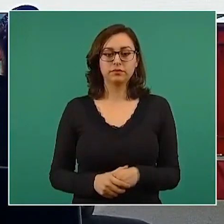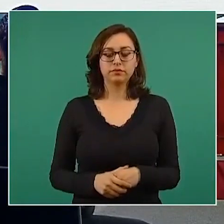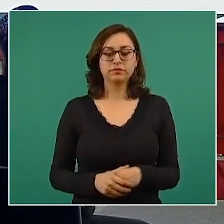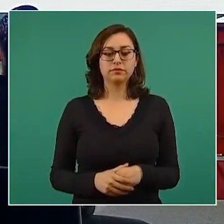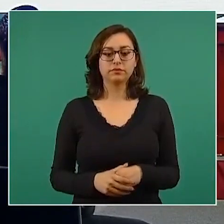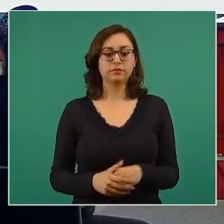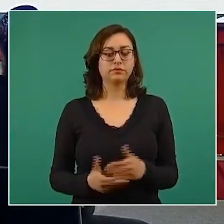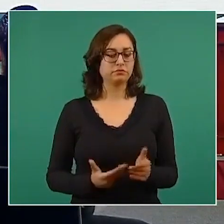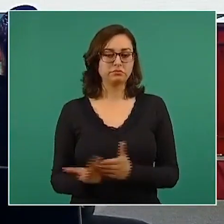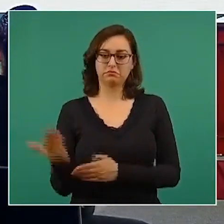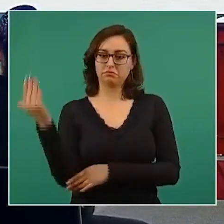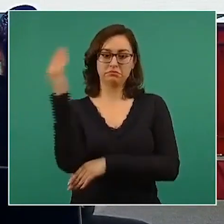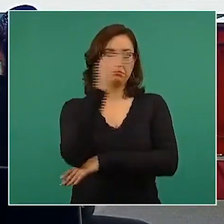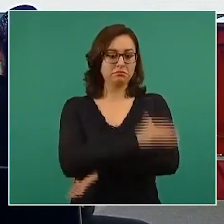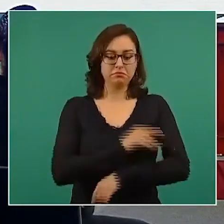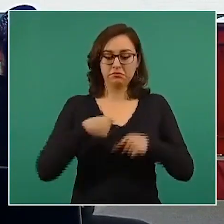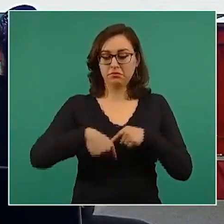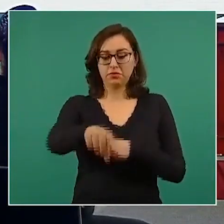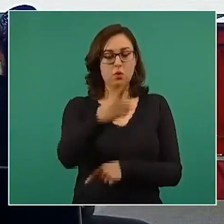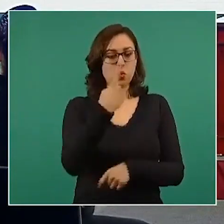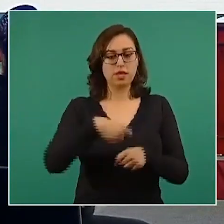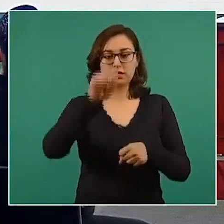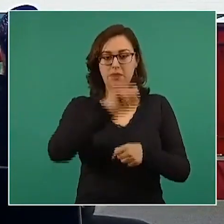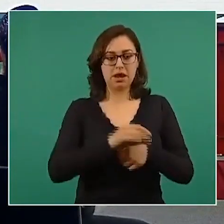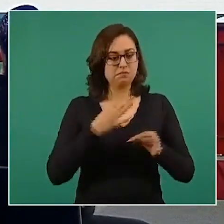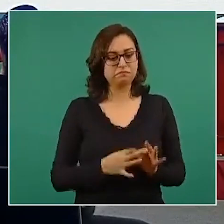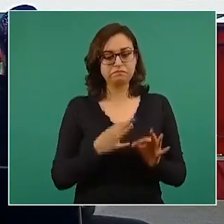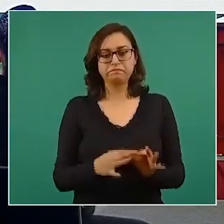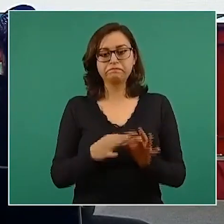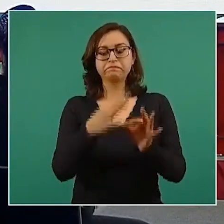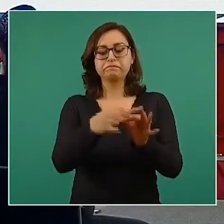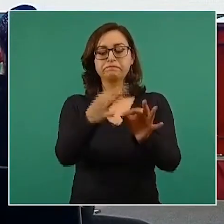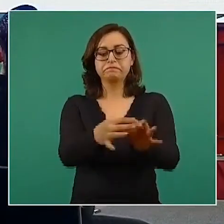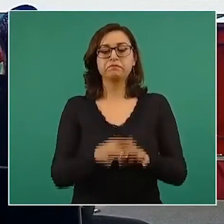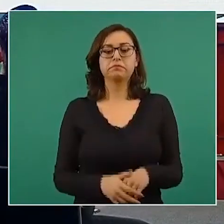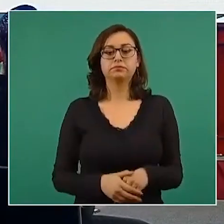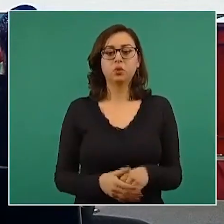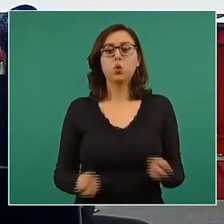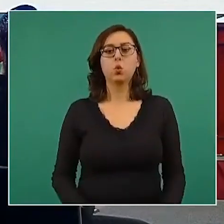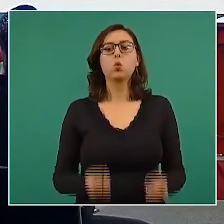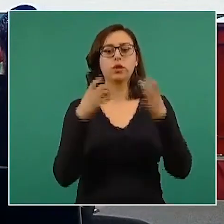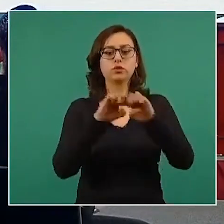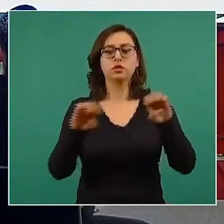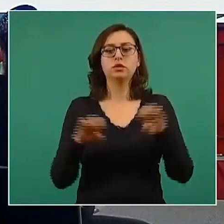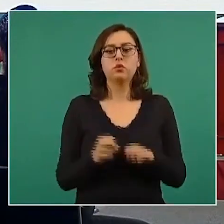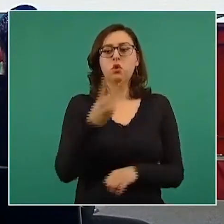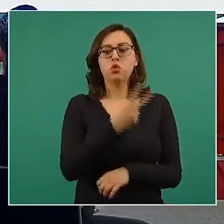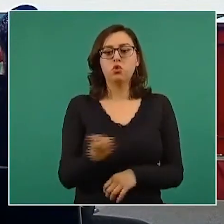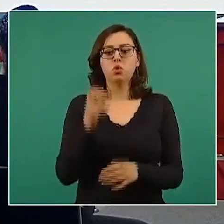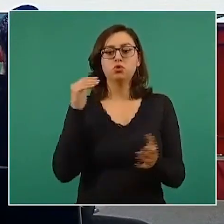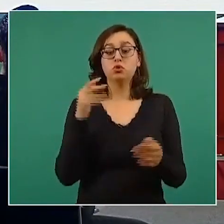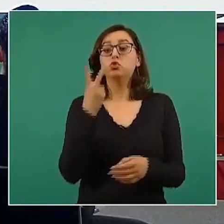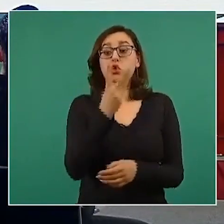turnos de toda la semana. En la etapa máxima de reconversión se integraron 2.471 equipos COVID.